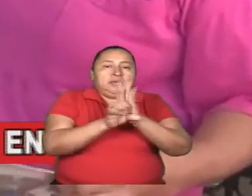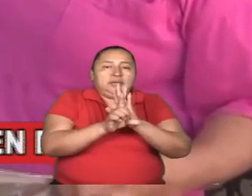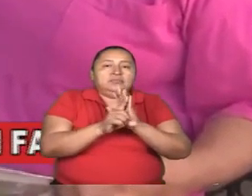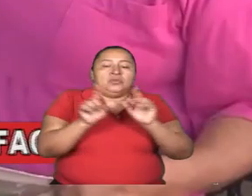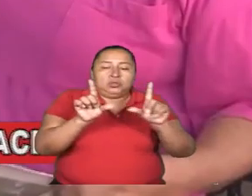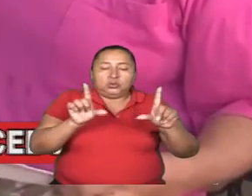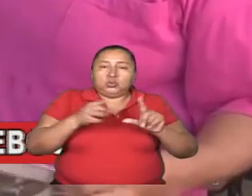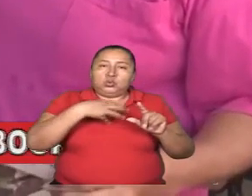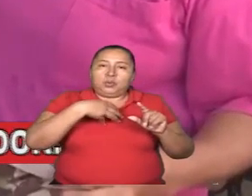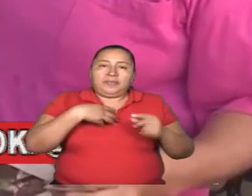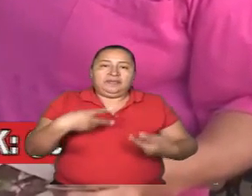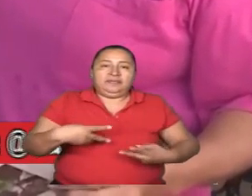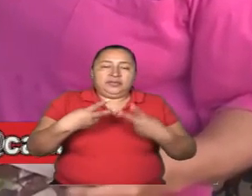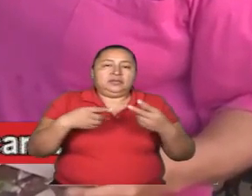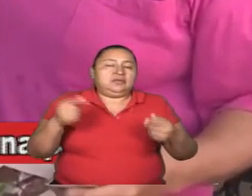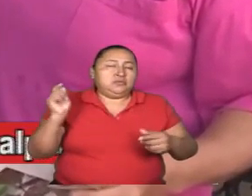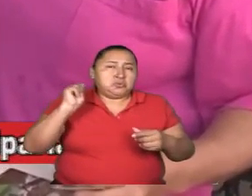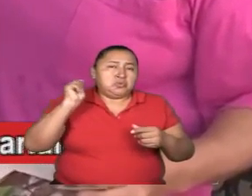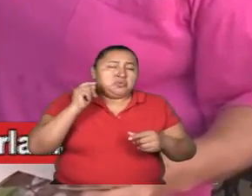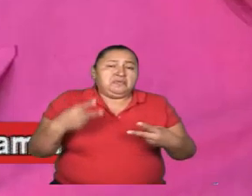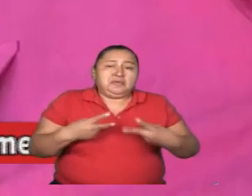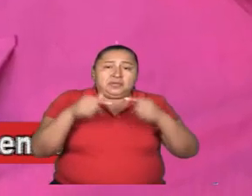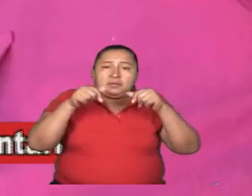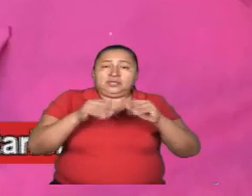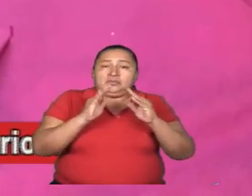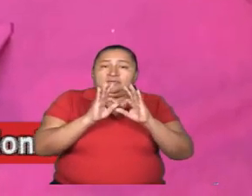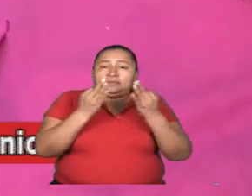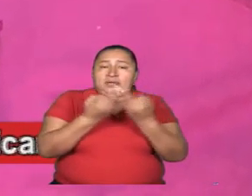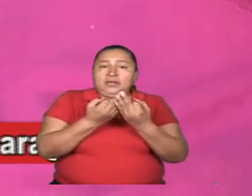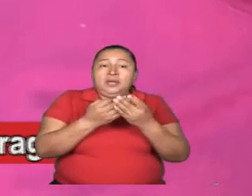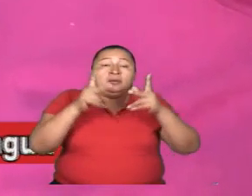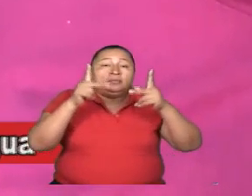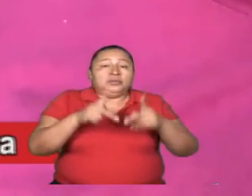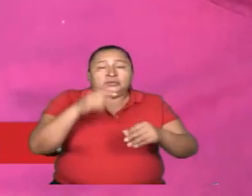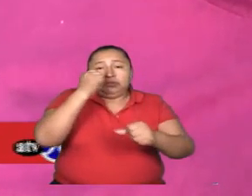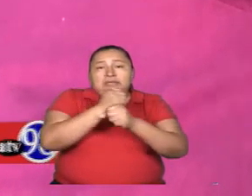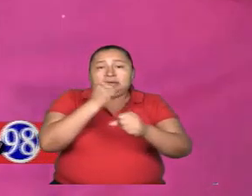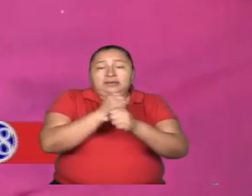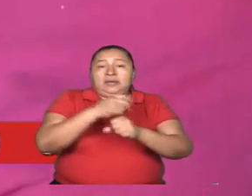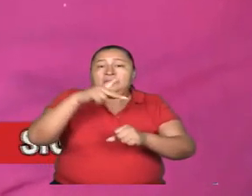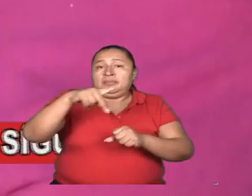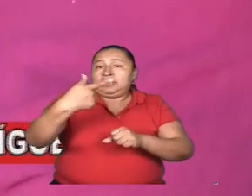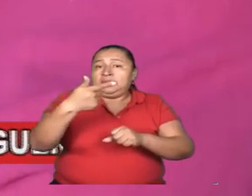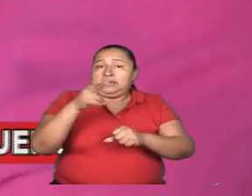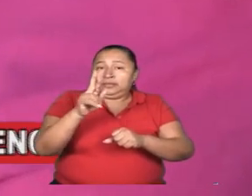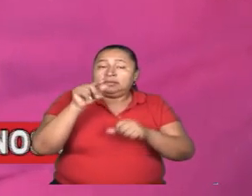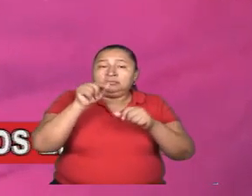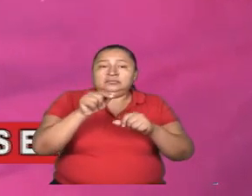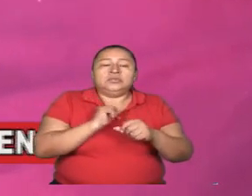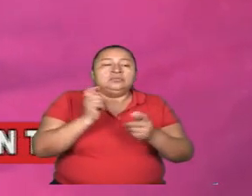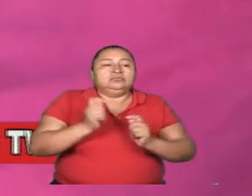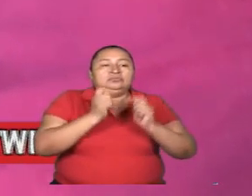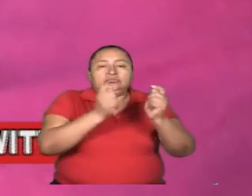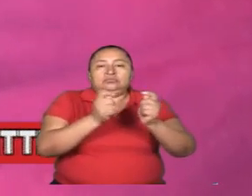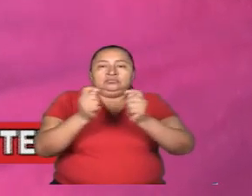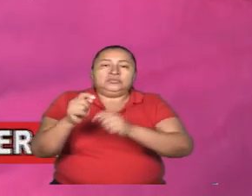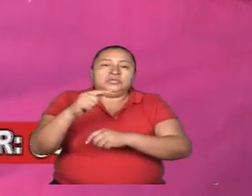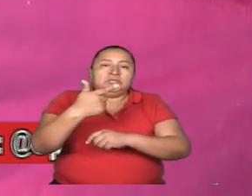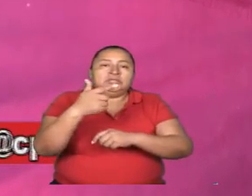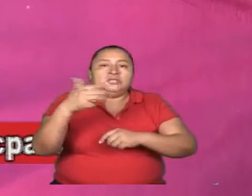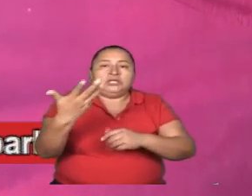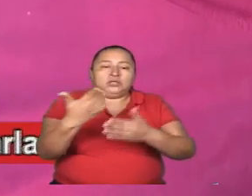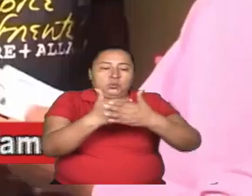terreno donde han habitado con sus familias. Servidores públicos de la Procuraduría General de la República entregaron 79 títulos